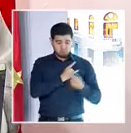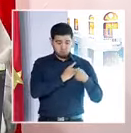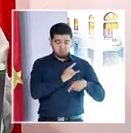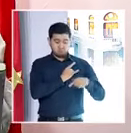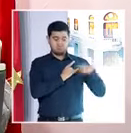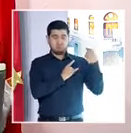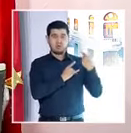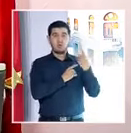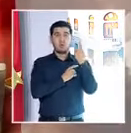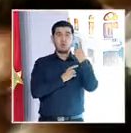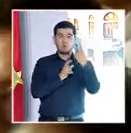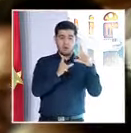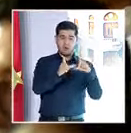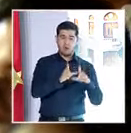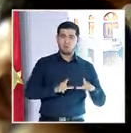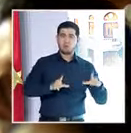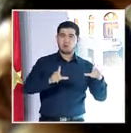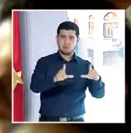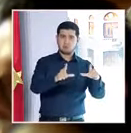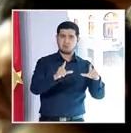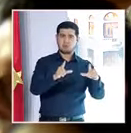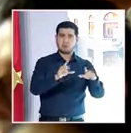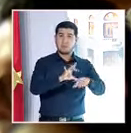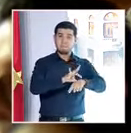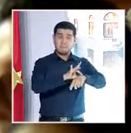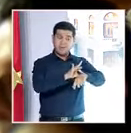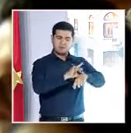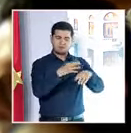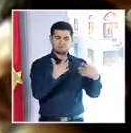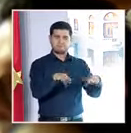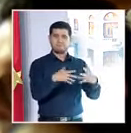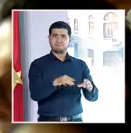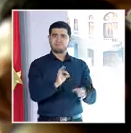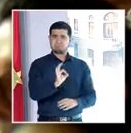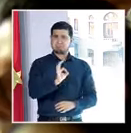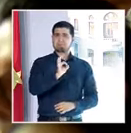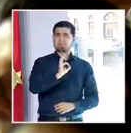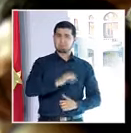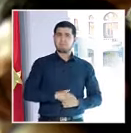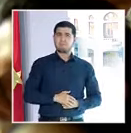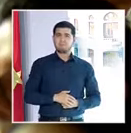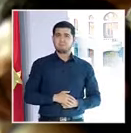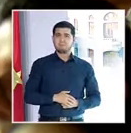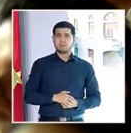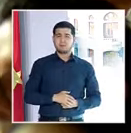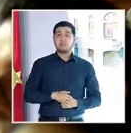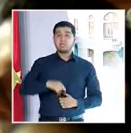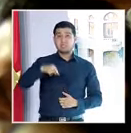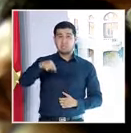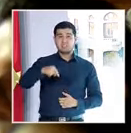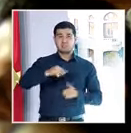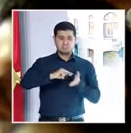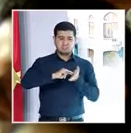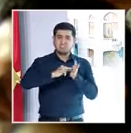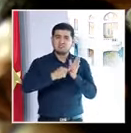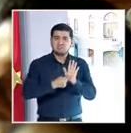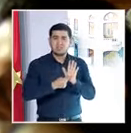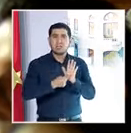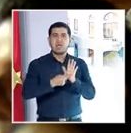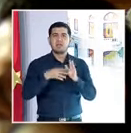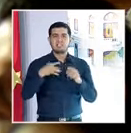tiene uno de ellos y nuestro Laboratorio de Salud Pública comprenden ese gran esfuerzo